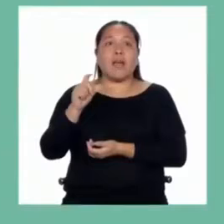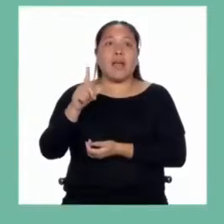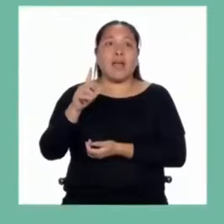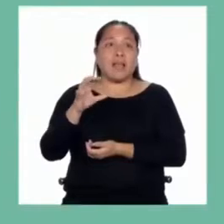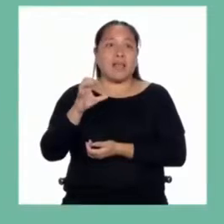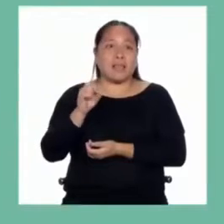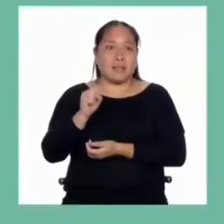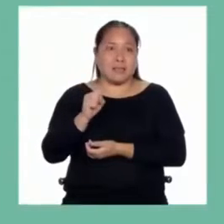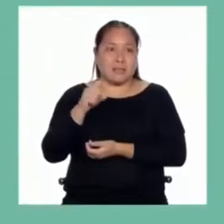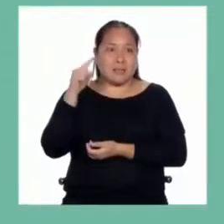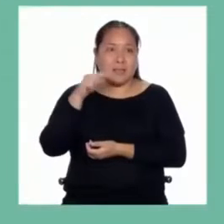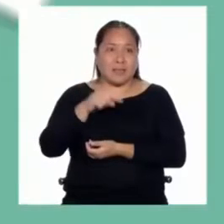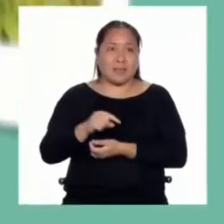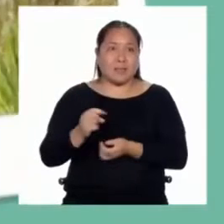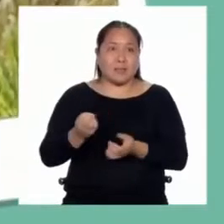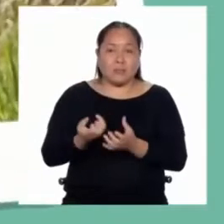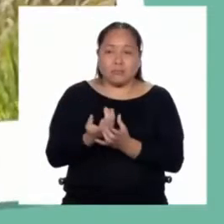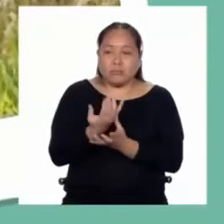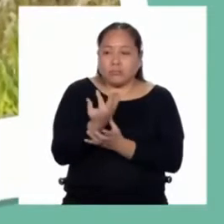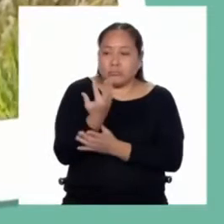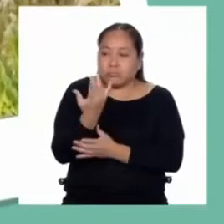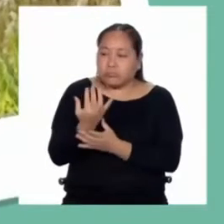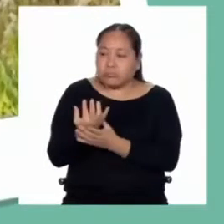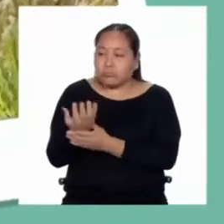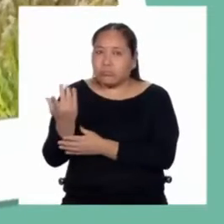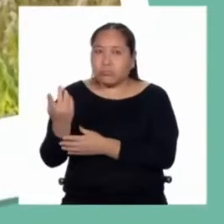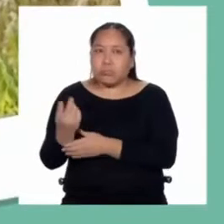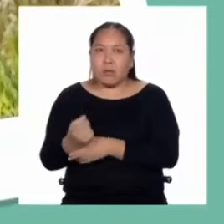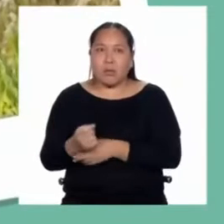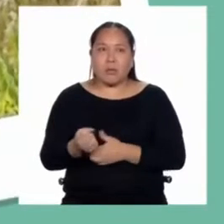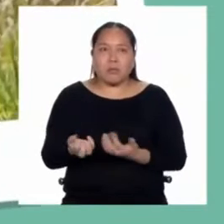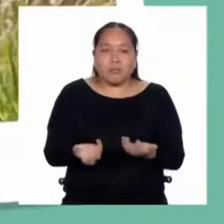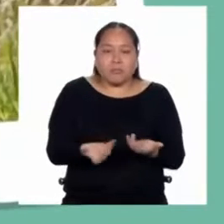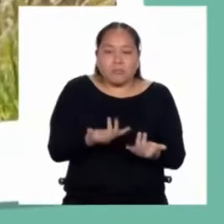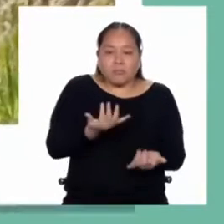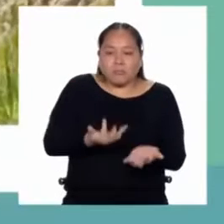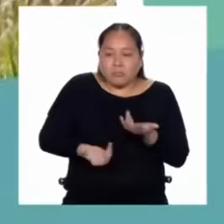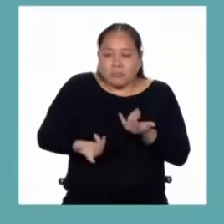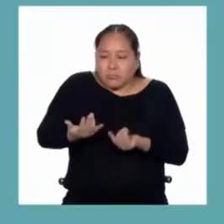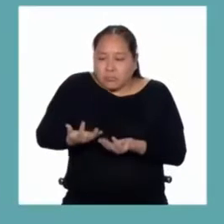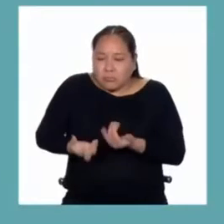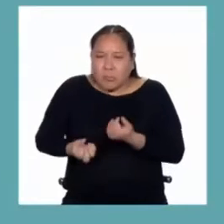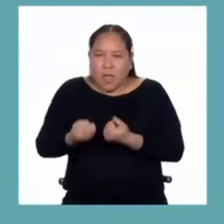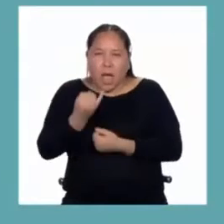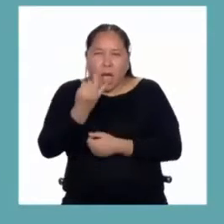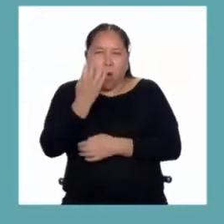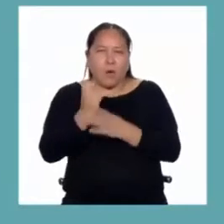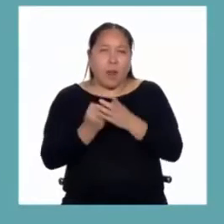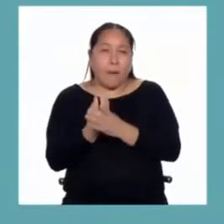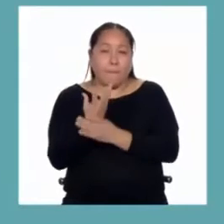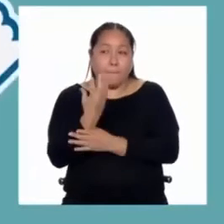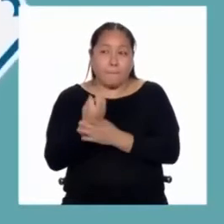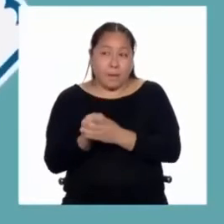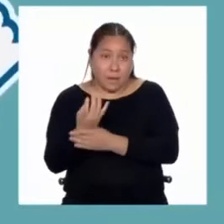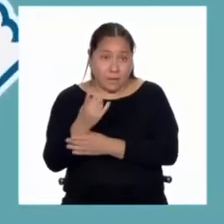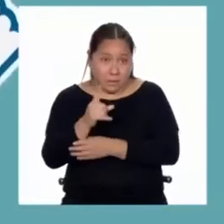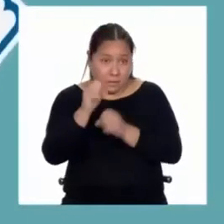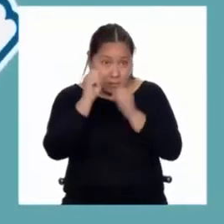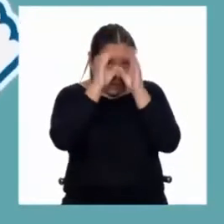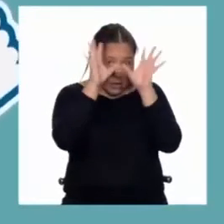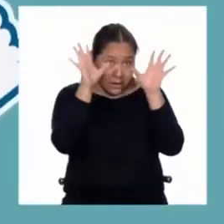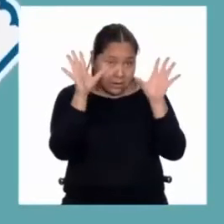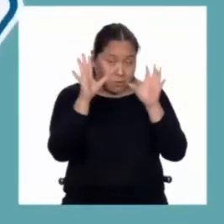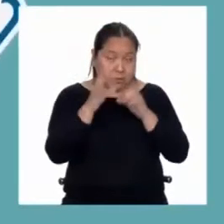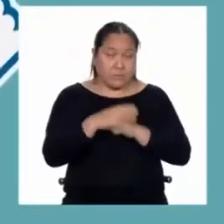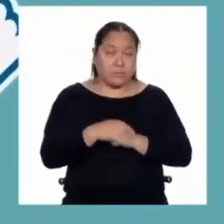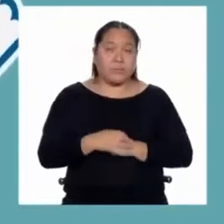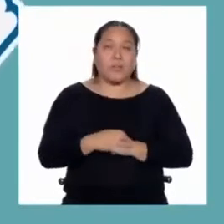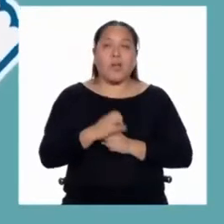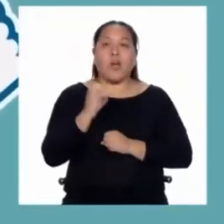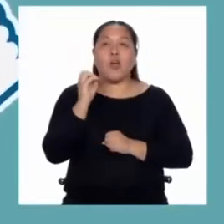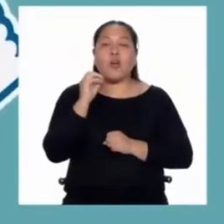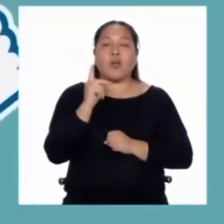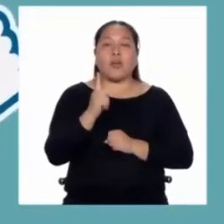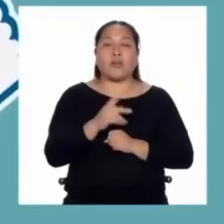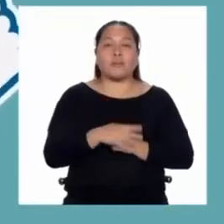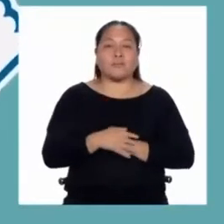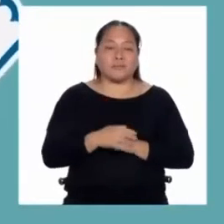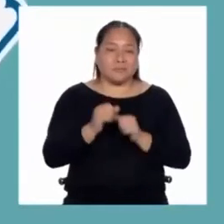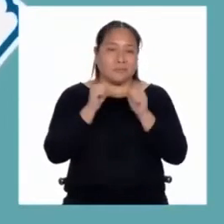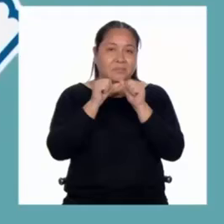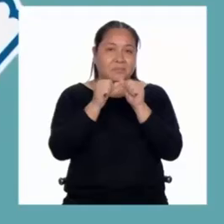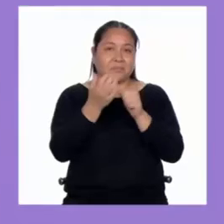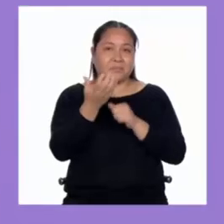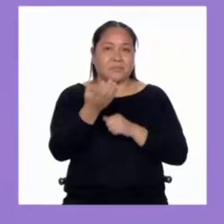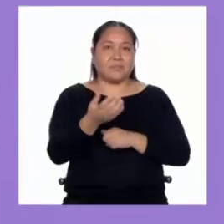Helga, un matorral no es más que una zona donde hay césped, hierbas y plantas. ¿Quedó claro? Bueno, entonces